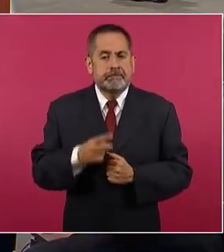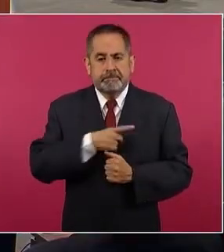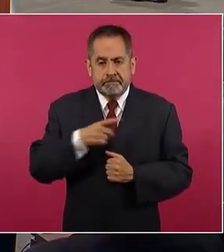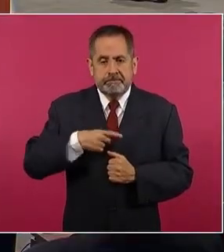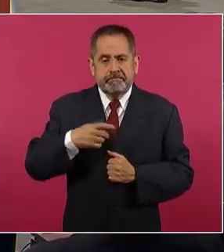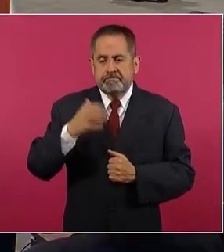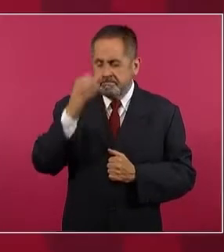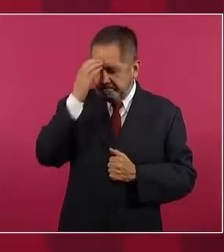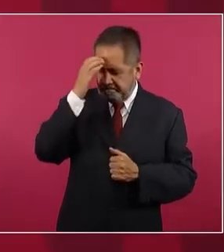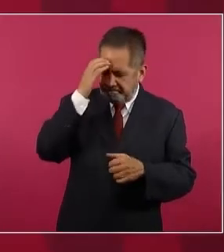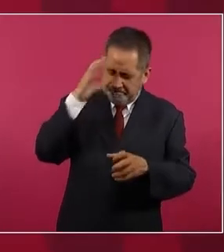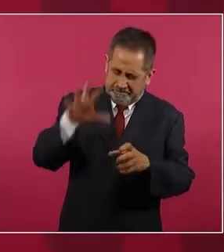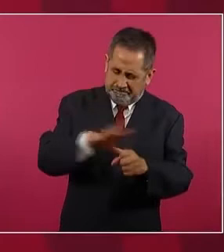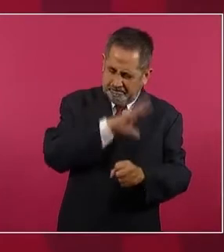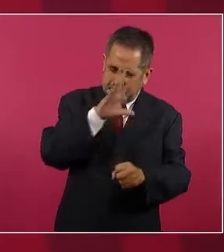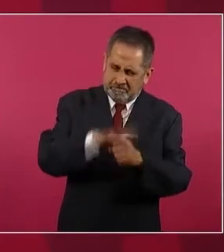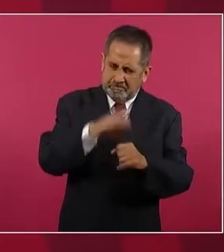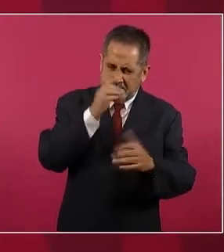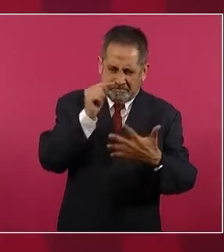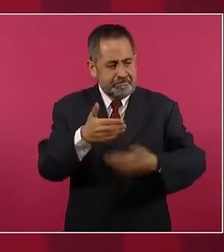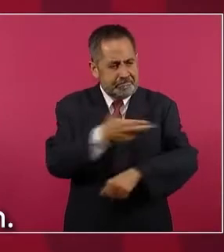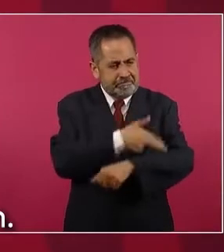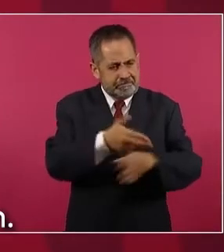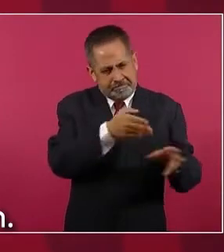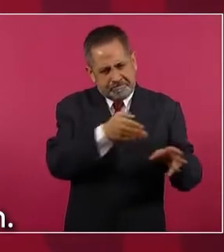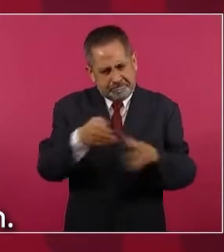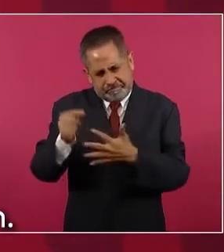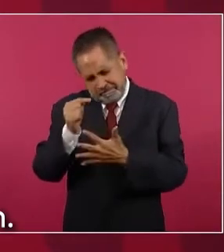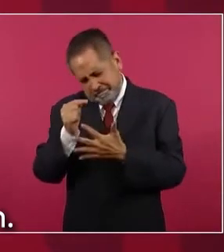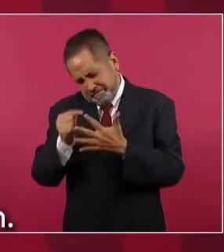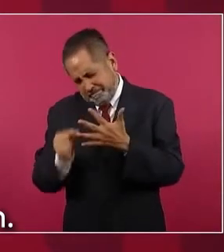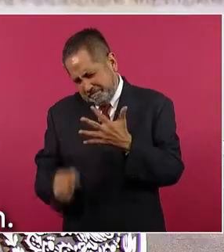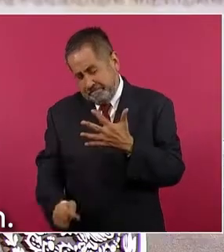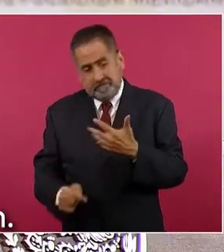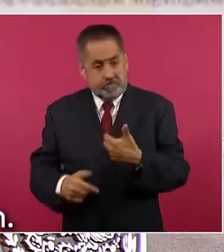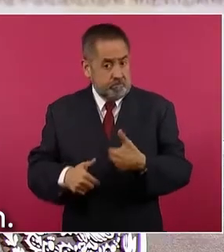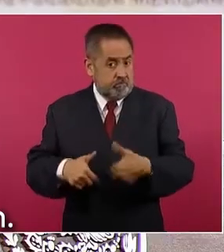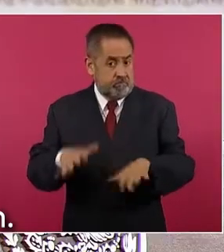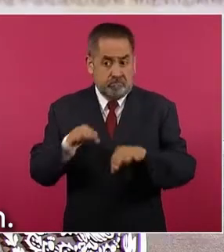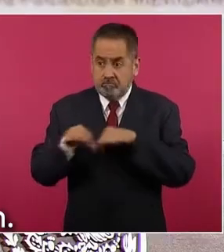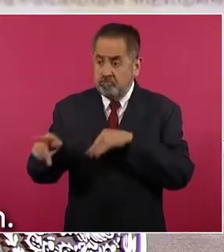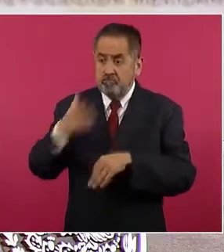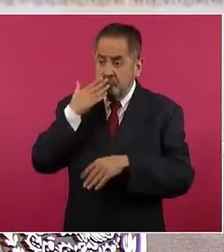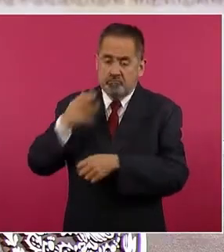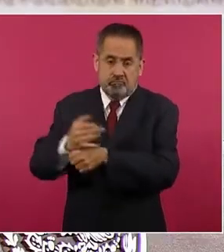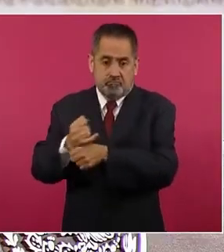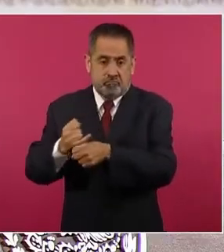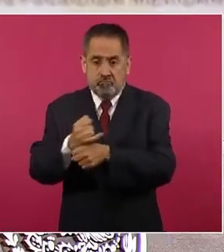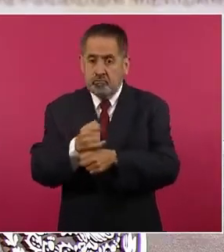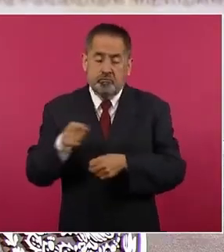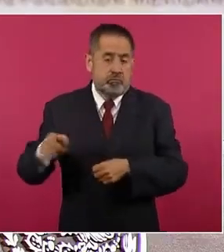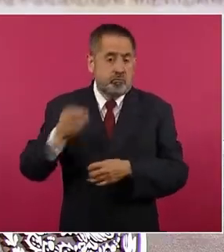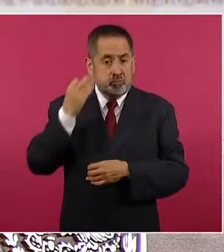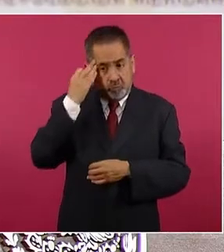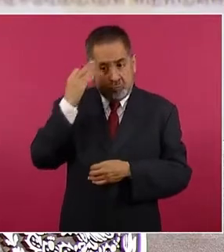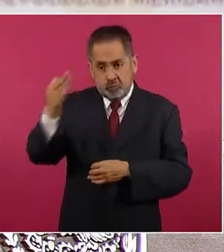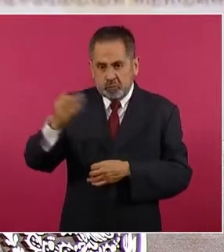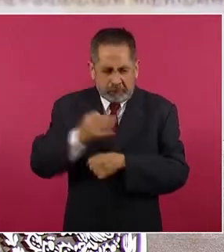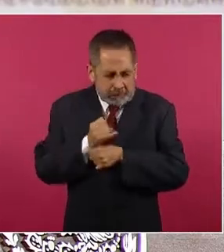conocer todo el proceso. Es un buen trabajo de investigación, llevó muchísimo